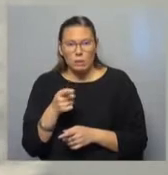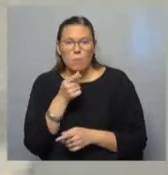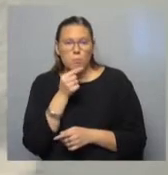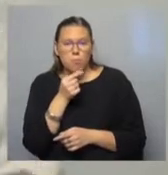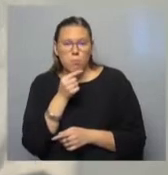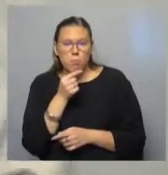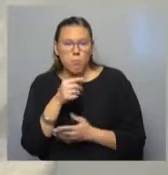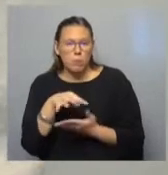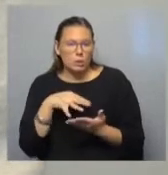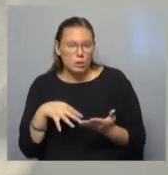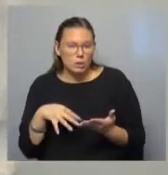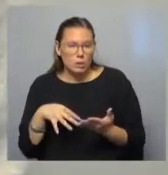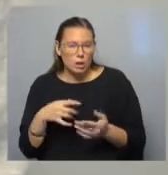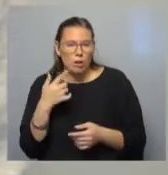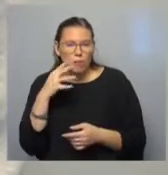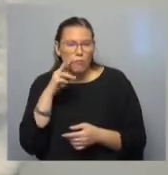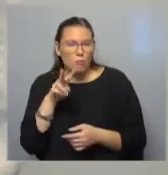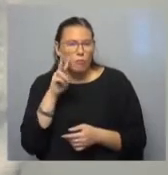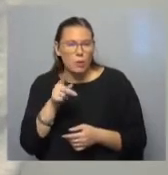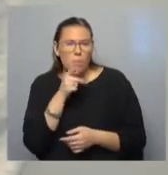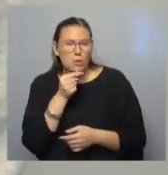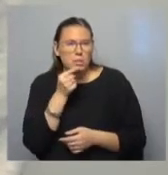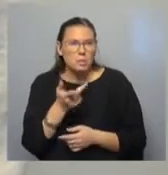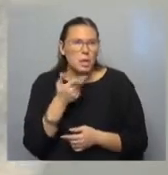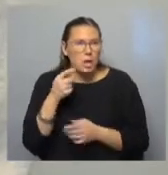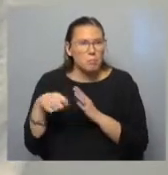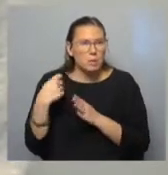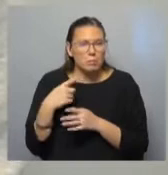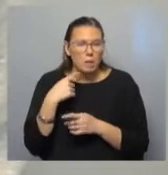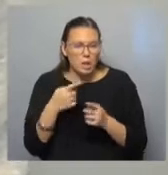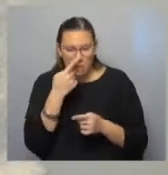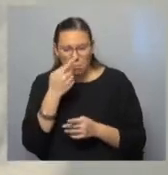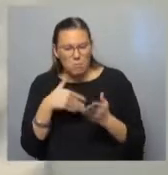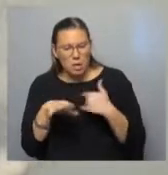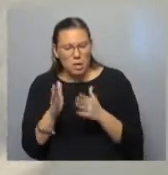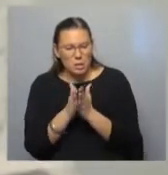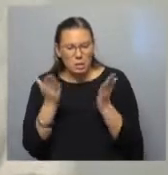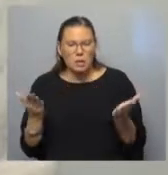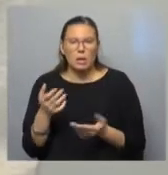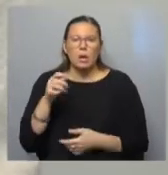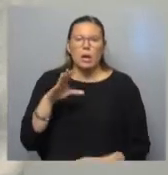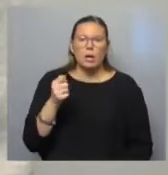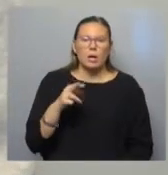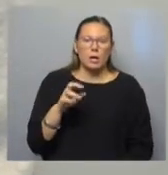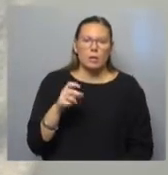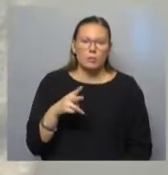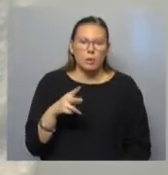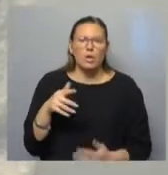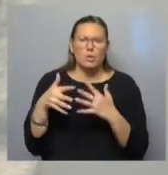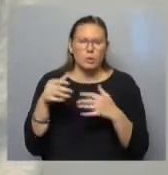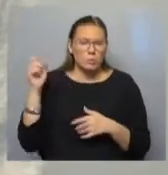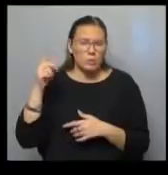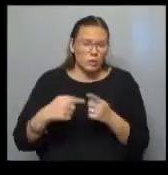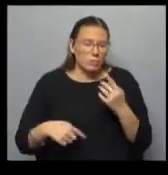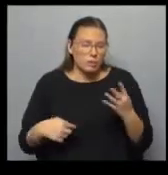los policiales, se ve que vi bastantes policiales, y de los libros que más me interesan, que autores como Carver, Kerouac, norteamericanos,